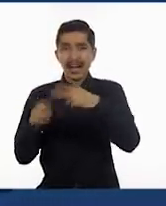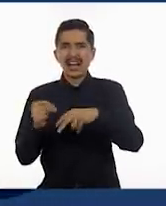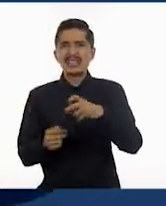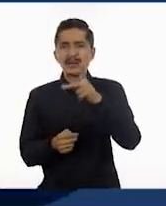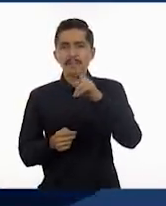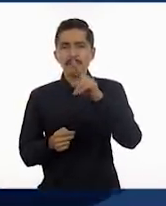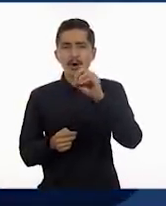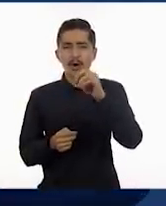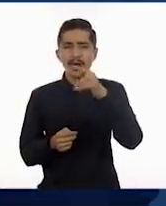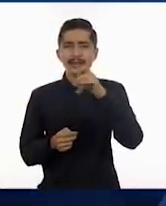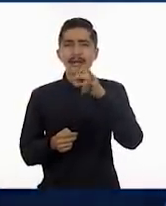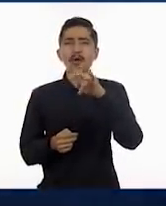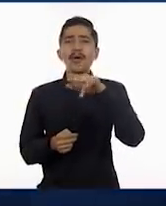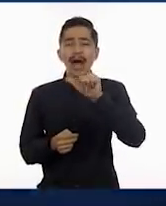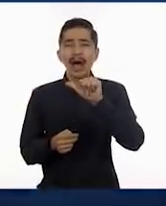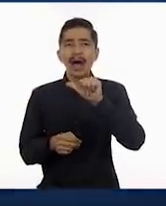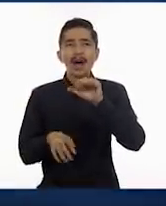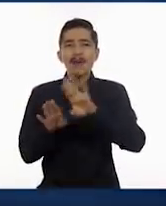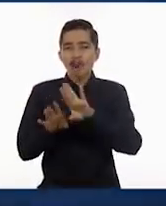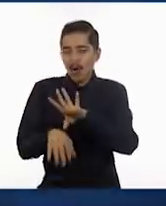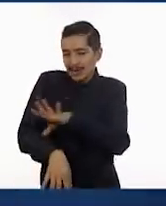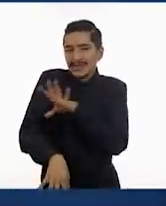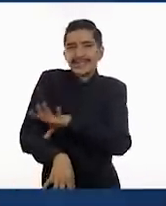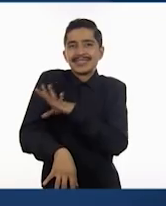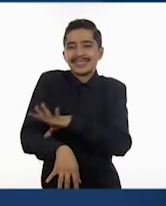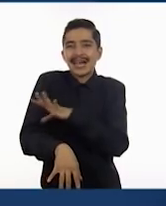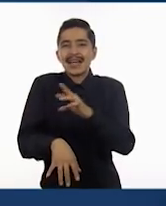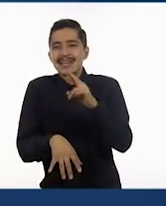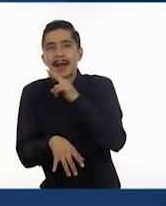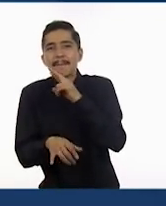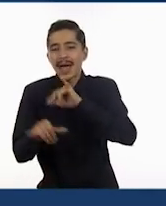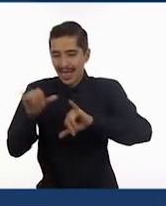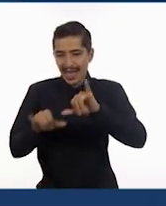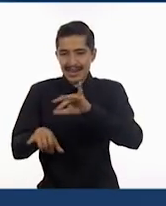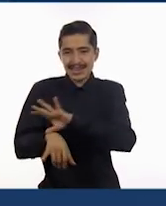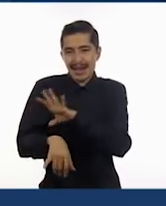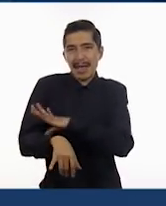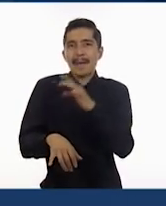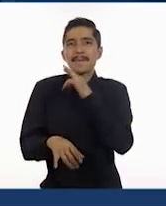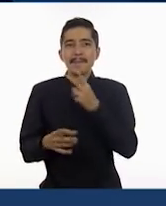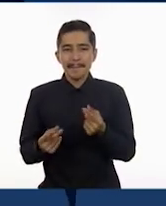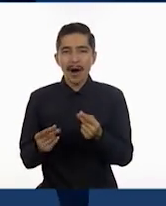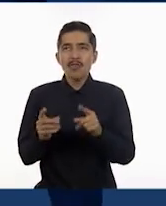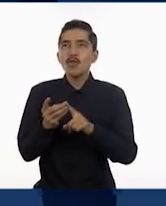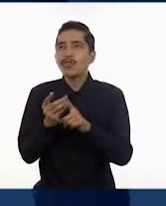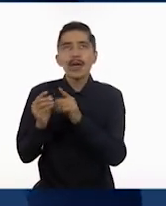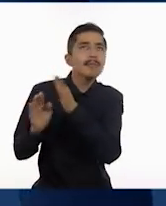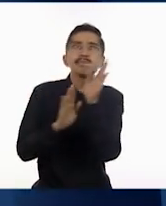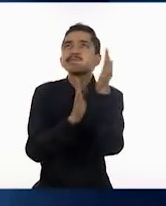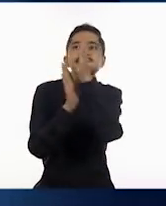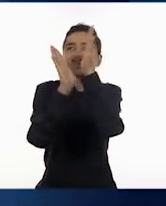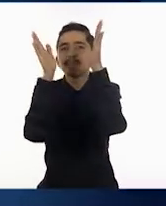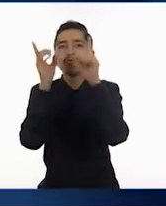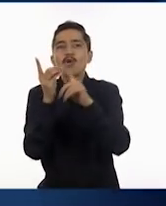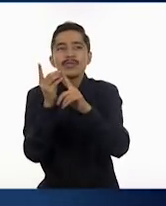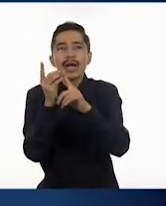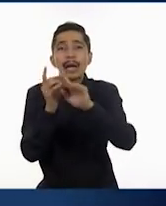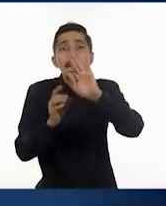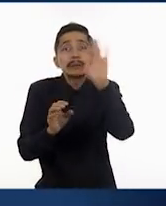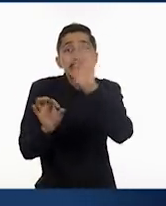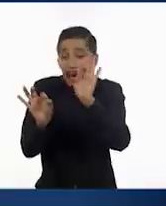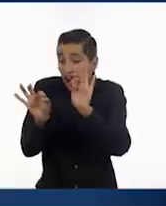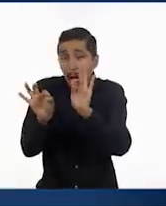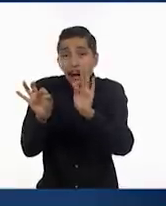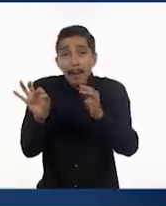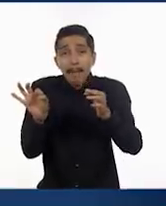Esta hormona les inyecta energía e indica el camino correcto. Cuando un espermatozoide rompe la pared del óvulo